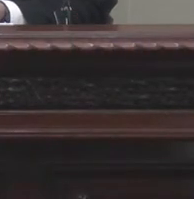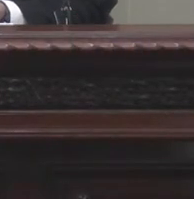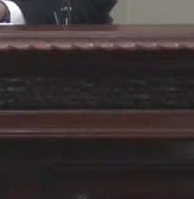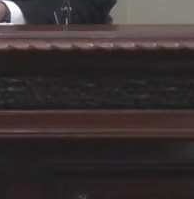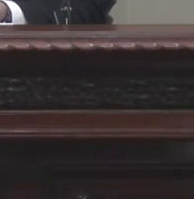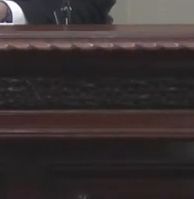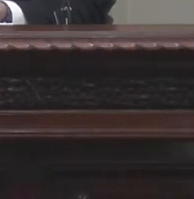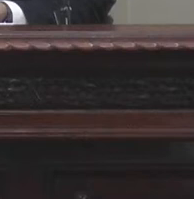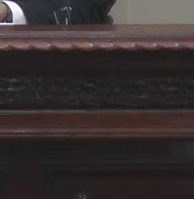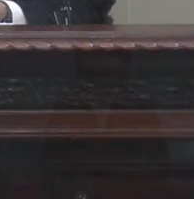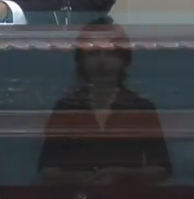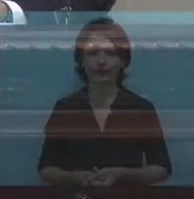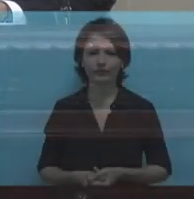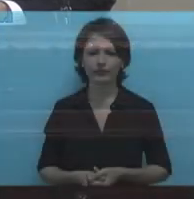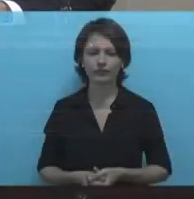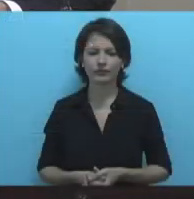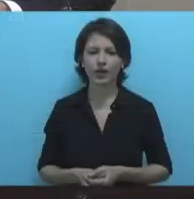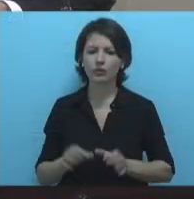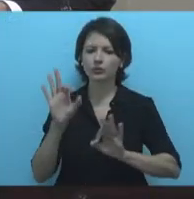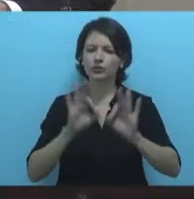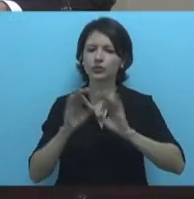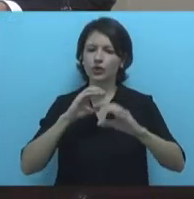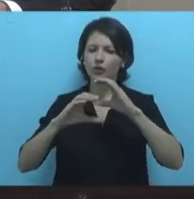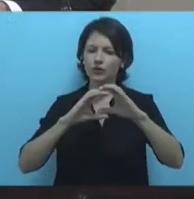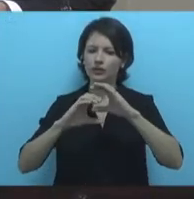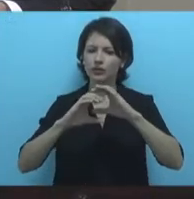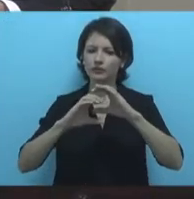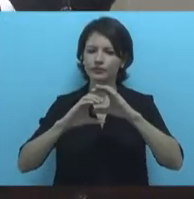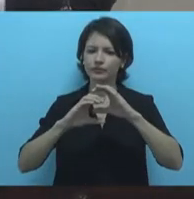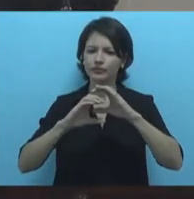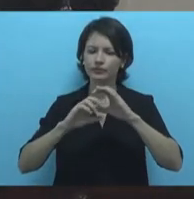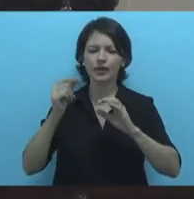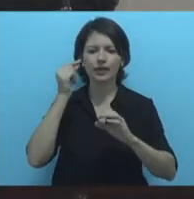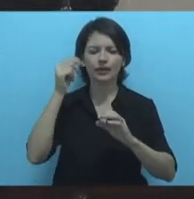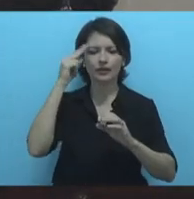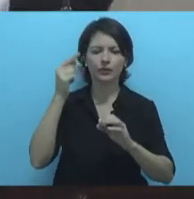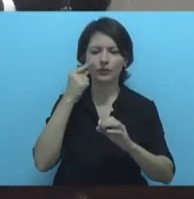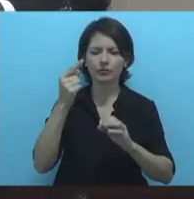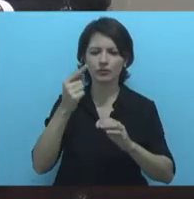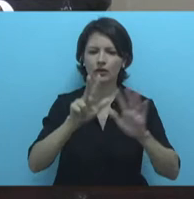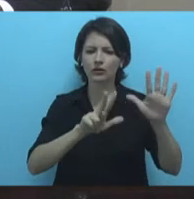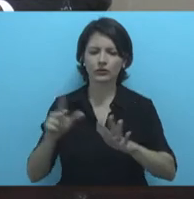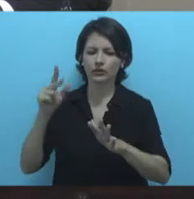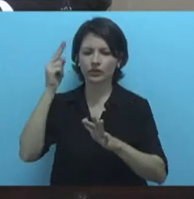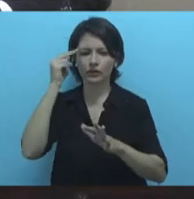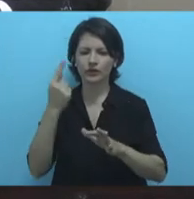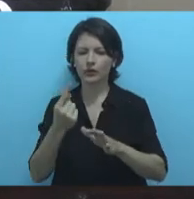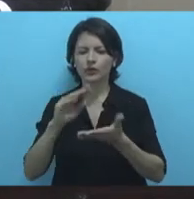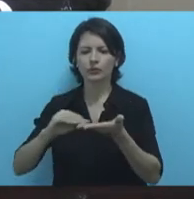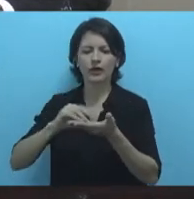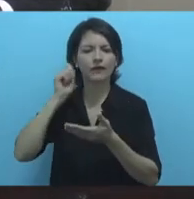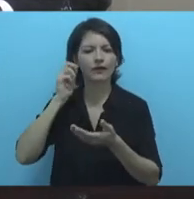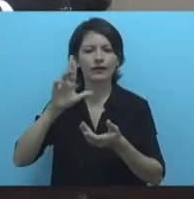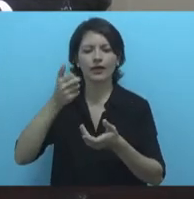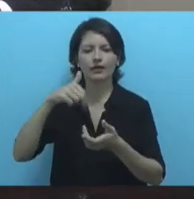preferencia número 64 proyectos de comunicación número 39 1891 diputado granata